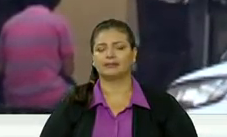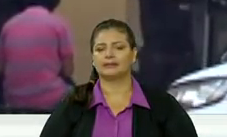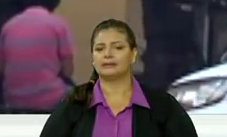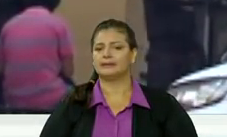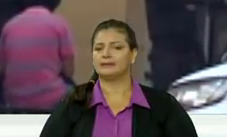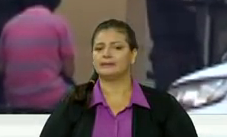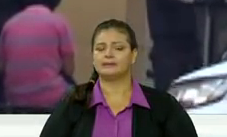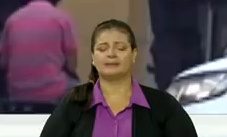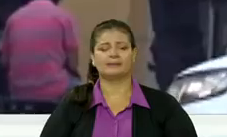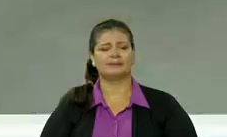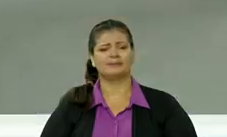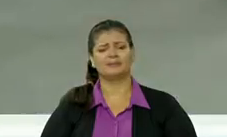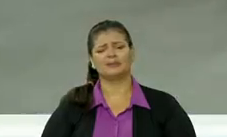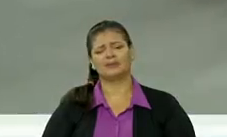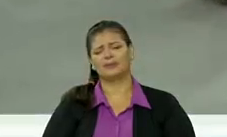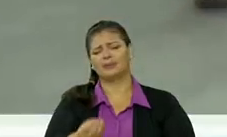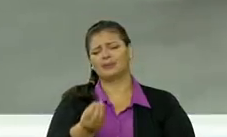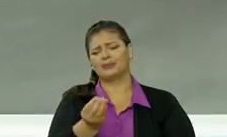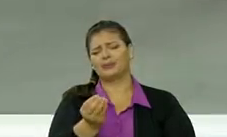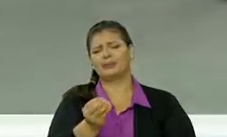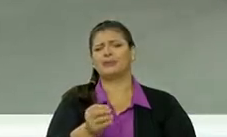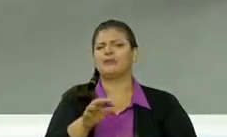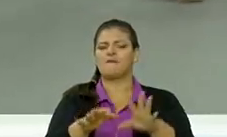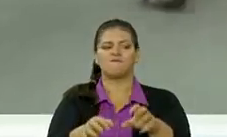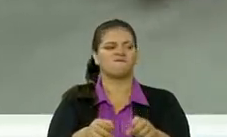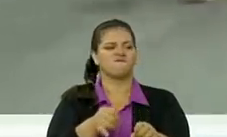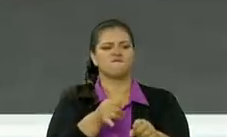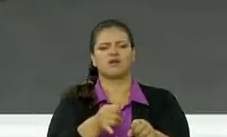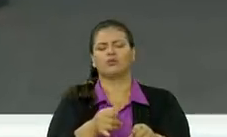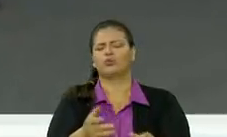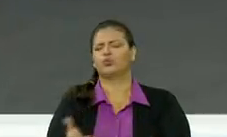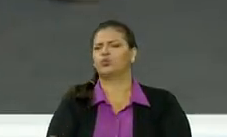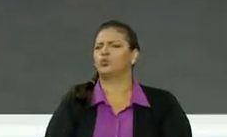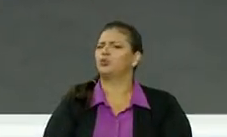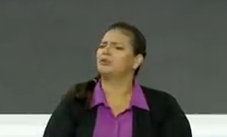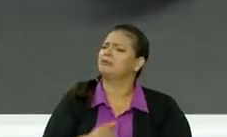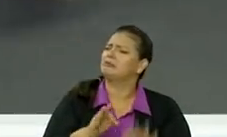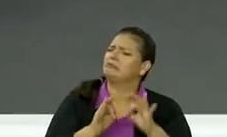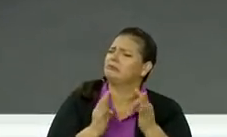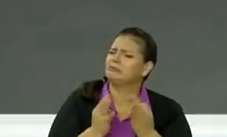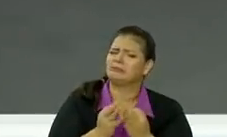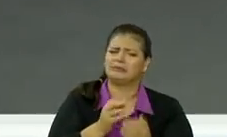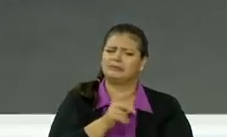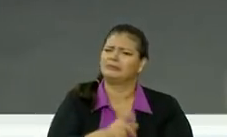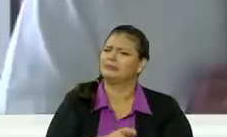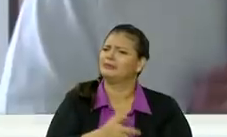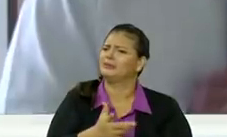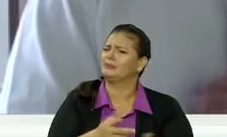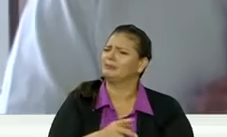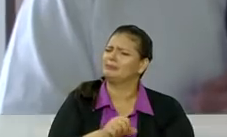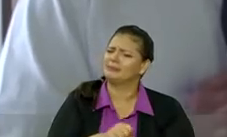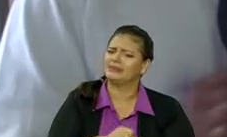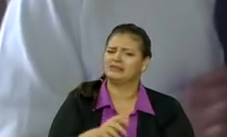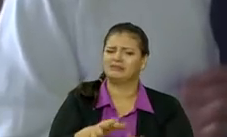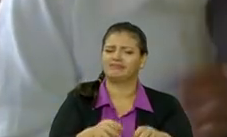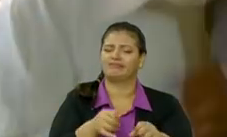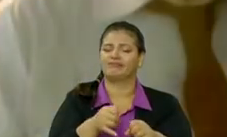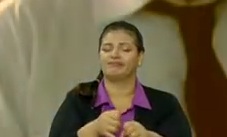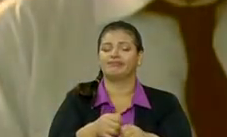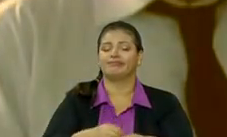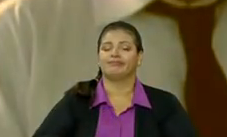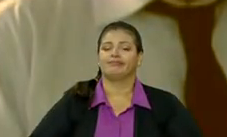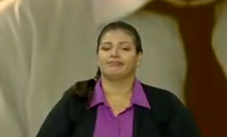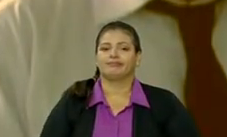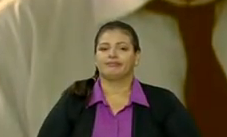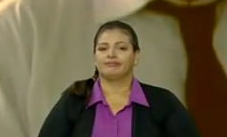los abusos a menores de edad en la mayoría de casos se cometen en el entorno cercano de la víctima. En Quito informó